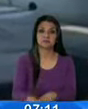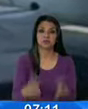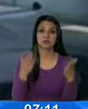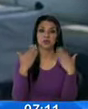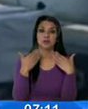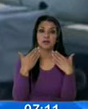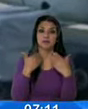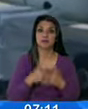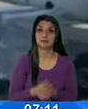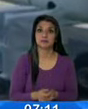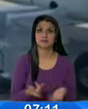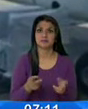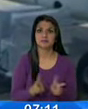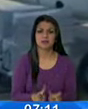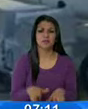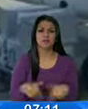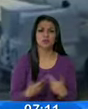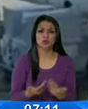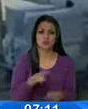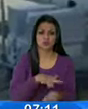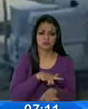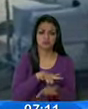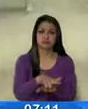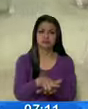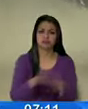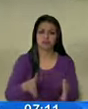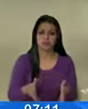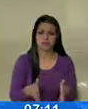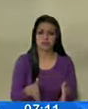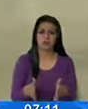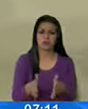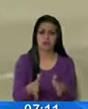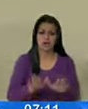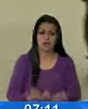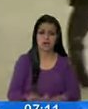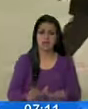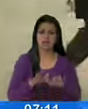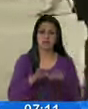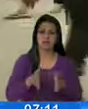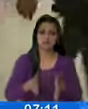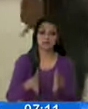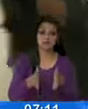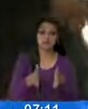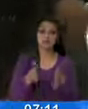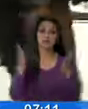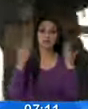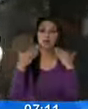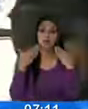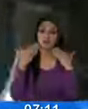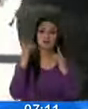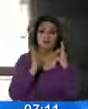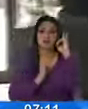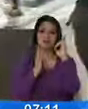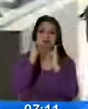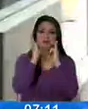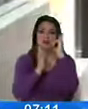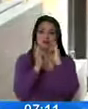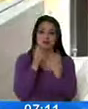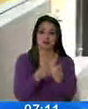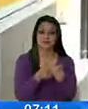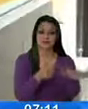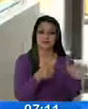conoció también que tenían pistas de aterrizajes improvisadas que fueron detectadas en la vía Guayaquil-Salinas, cerca del puerto